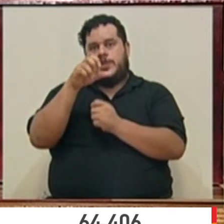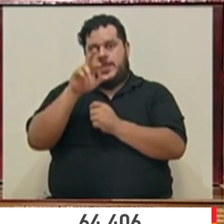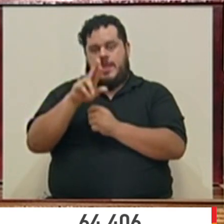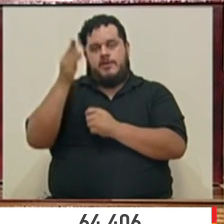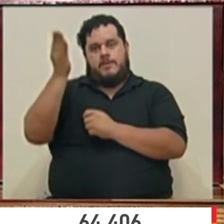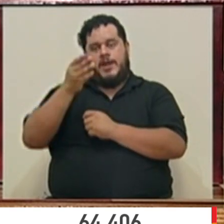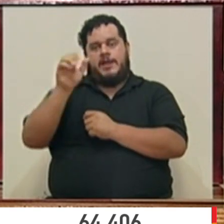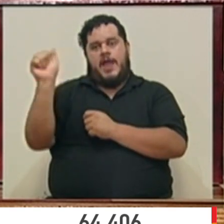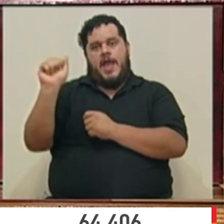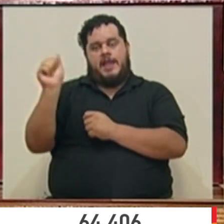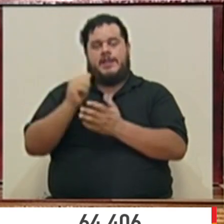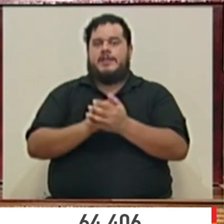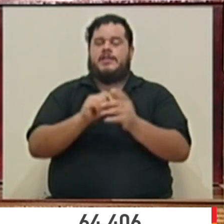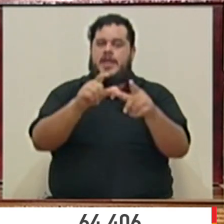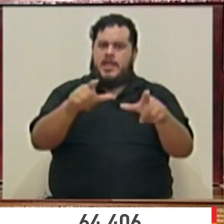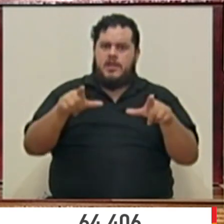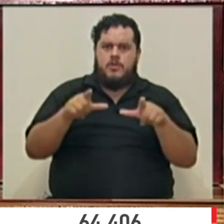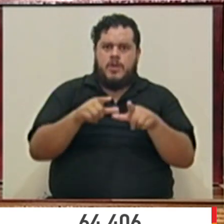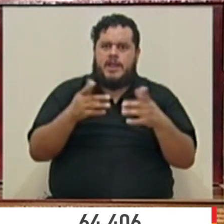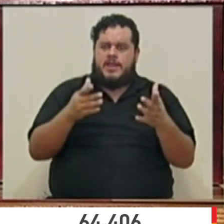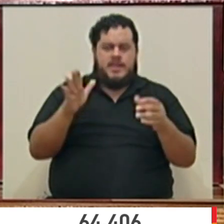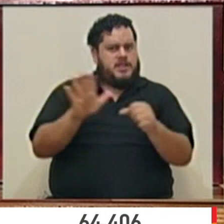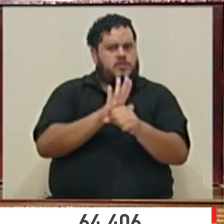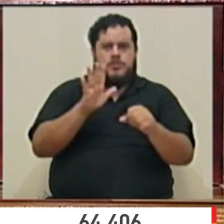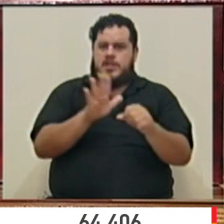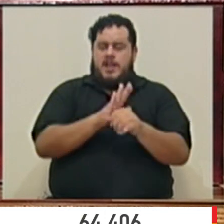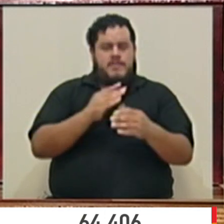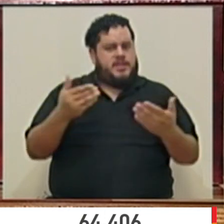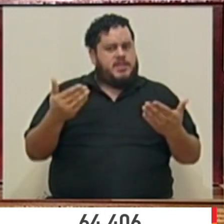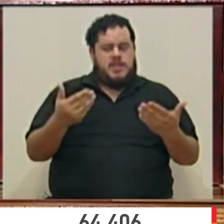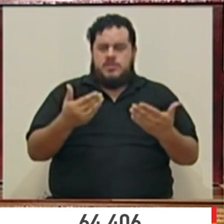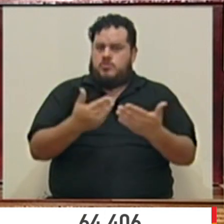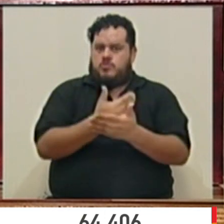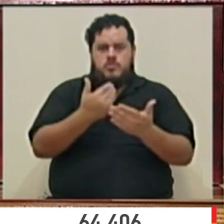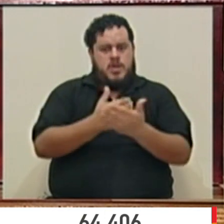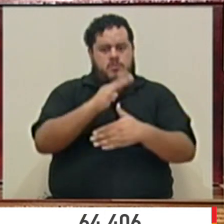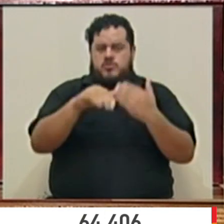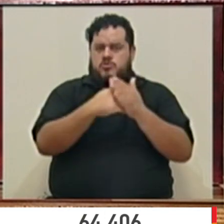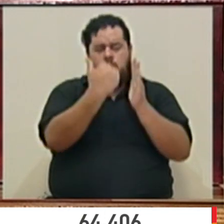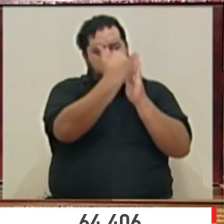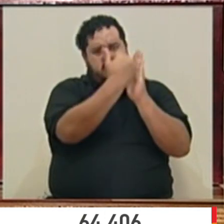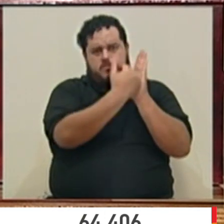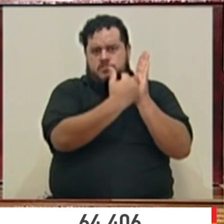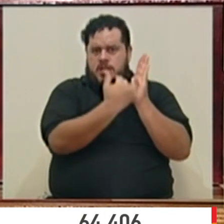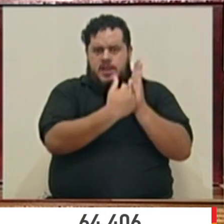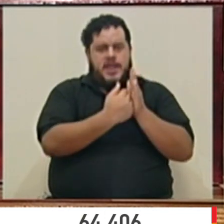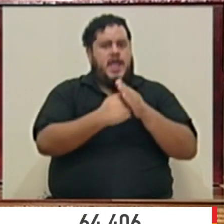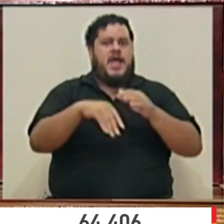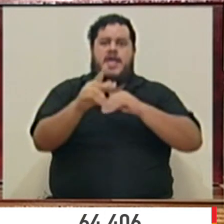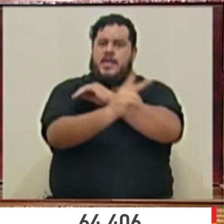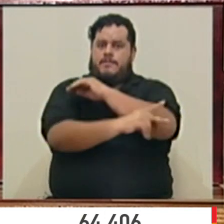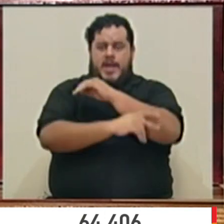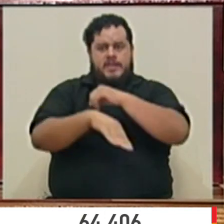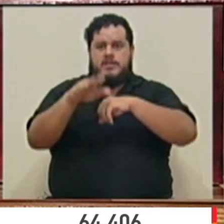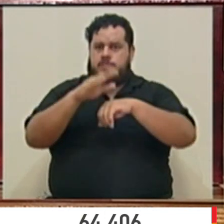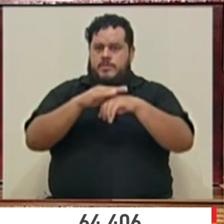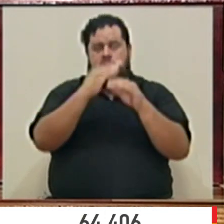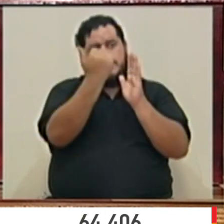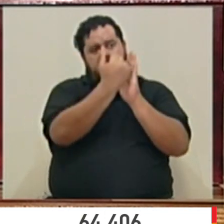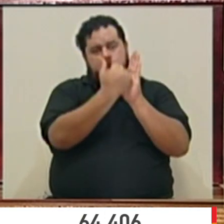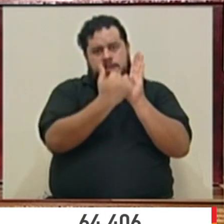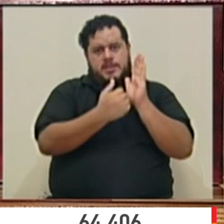presidencia.go.cr/alertas. El sitio está totalmente actualizado con las medidas de restricción, operación, países permitidos, lista